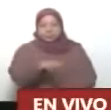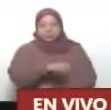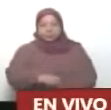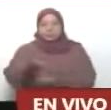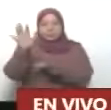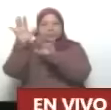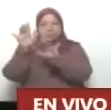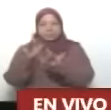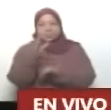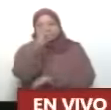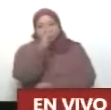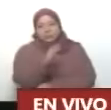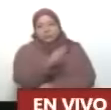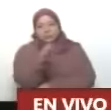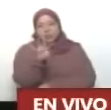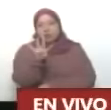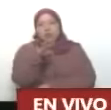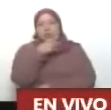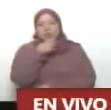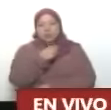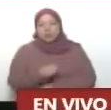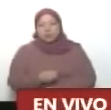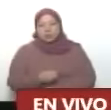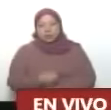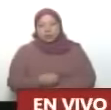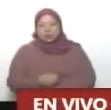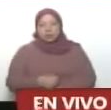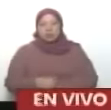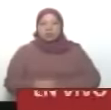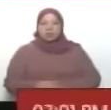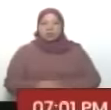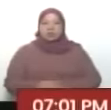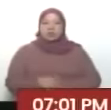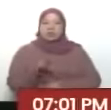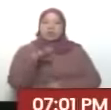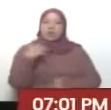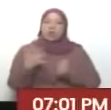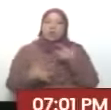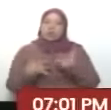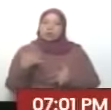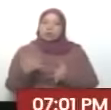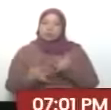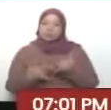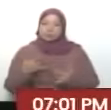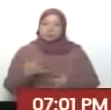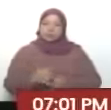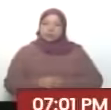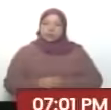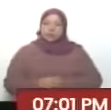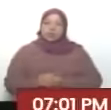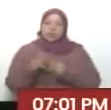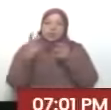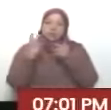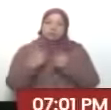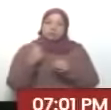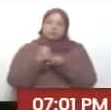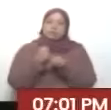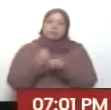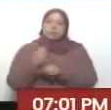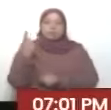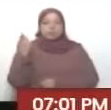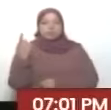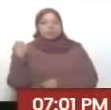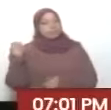Ah, 4 de diciembre. ¿Cuántas cosas hemos hecho? ¿Cuántas cosas faltan por hacer?